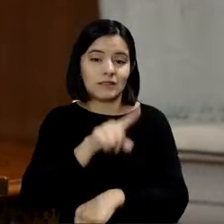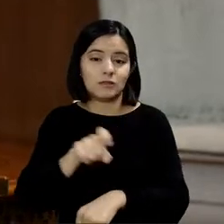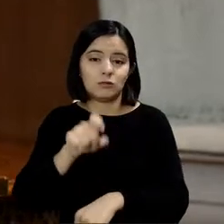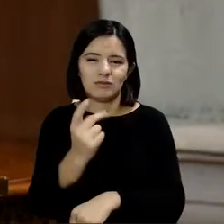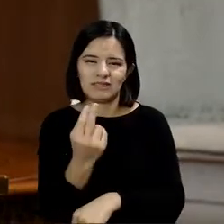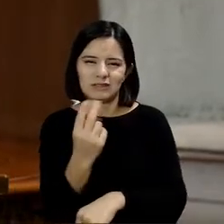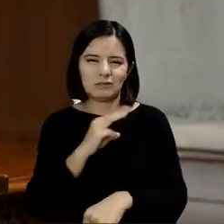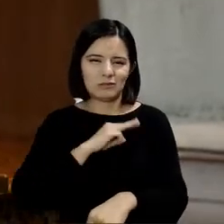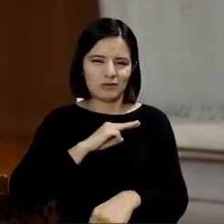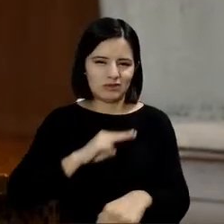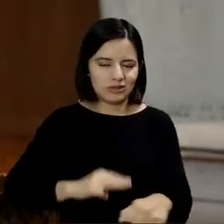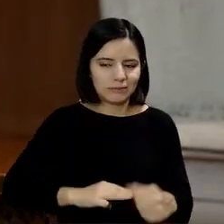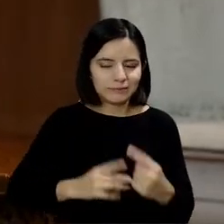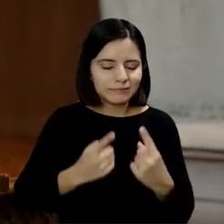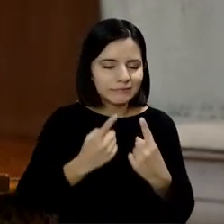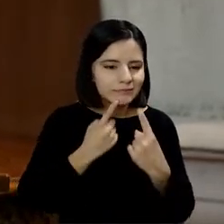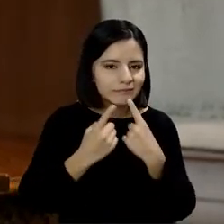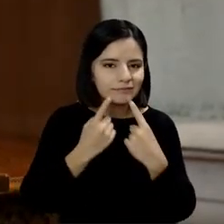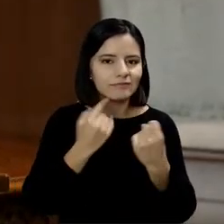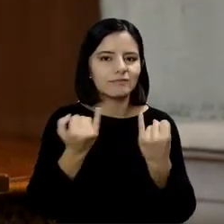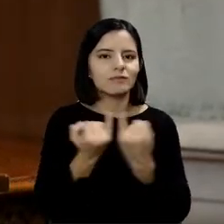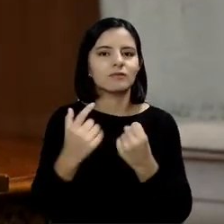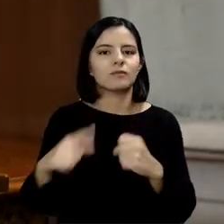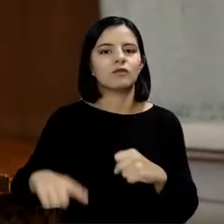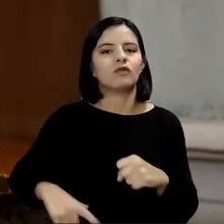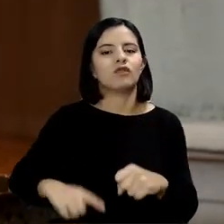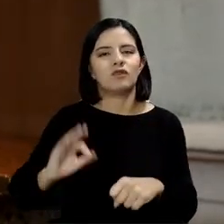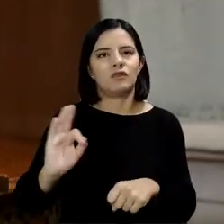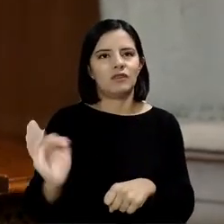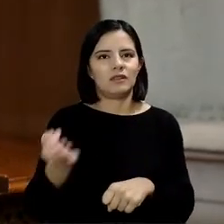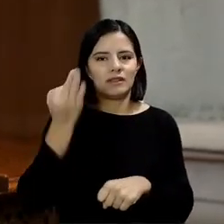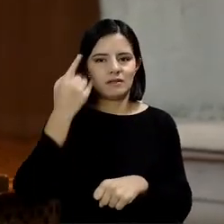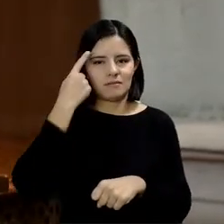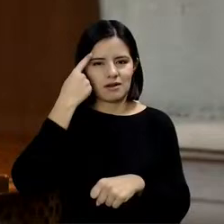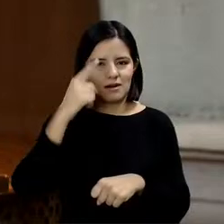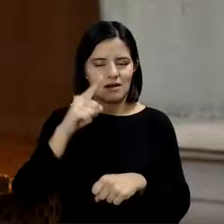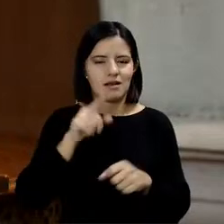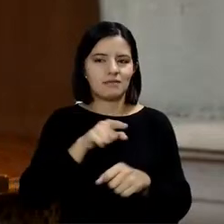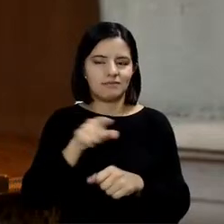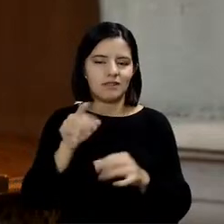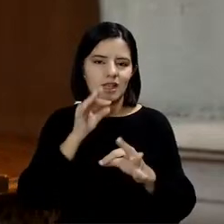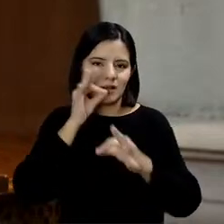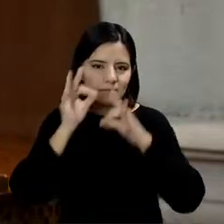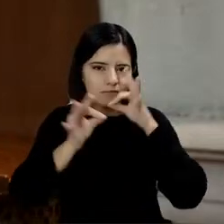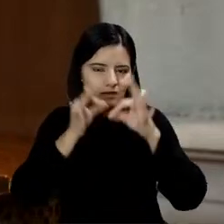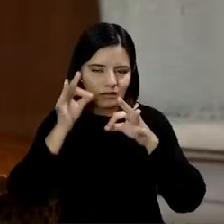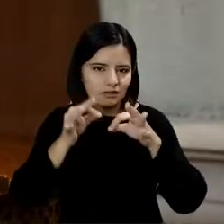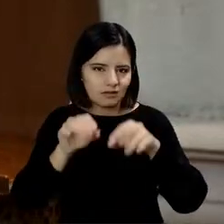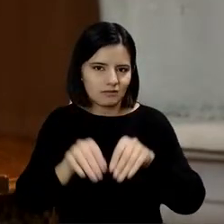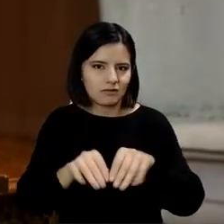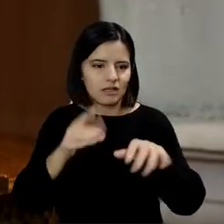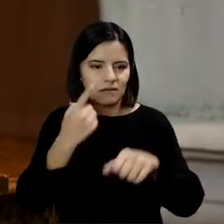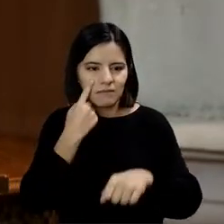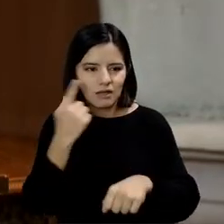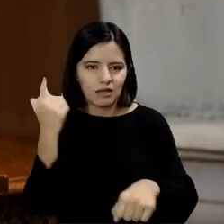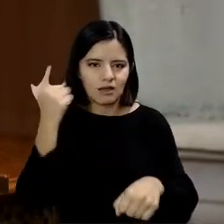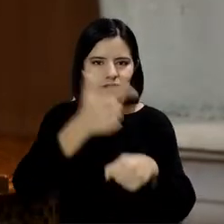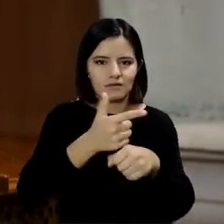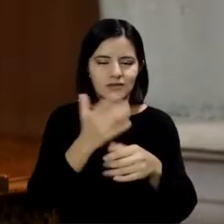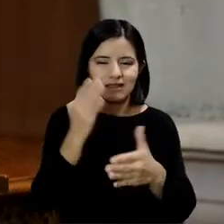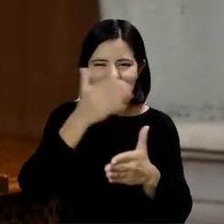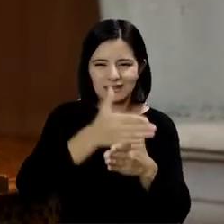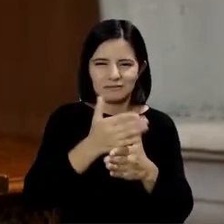municipios y con el Gobierno federal para generar una campaña para realizar detección, atención